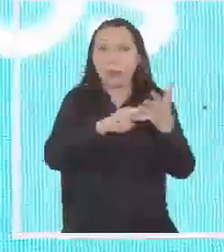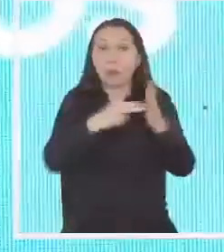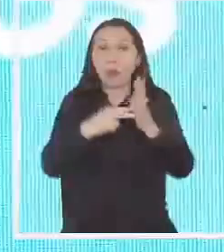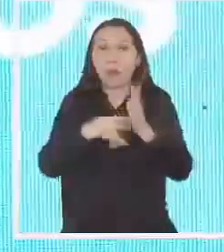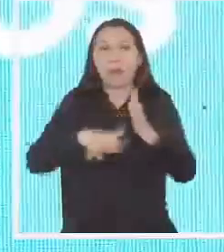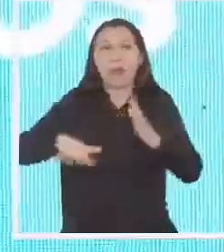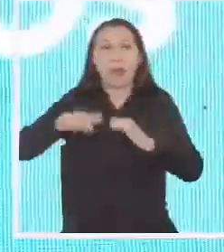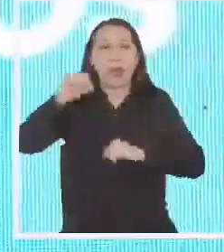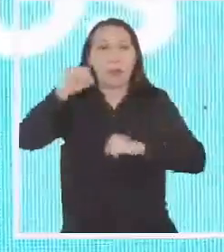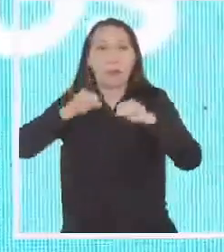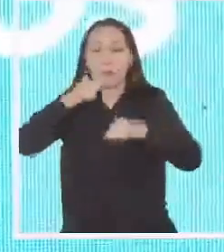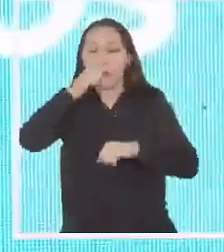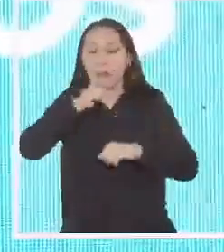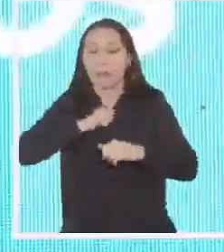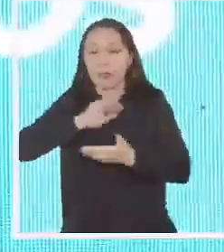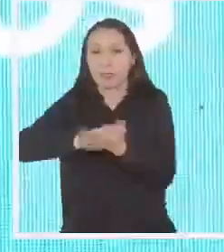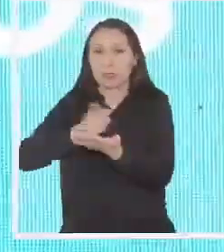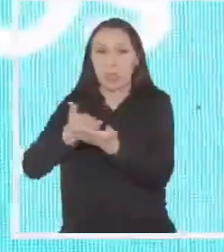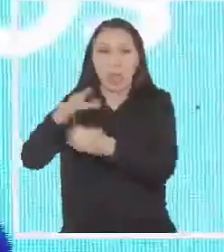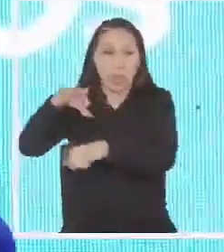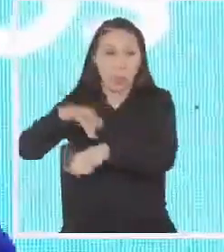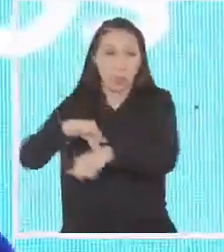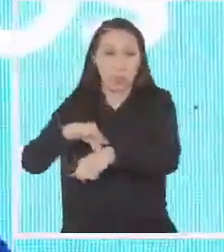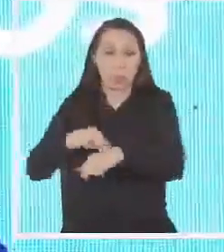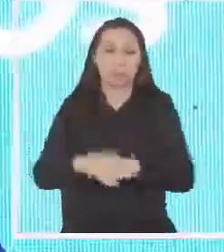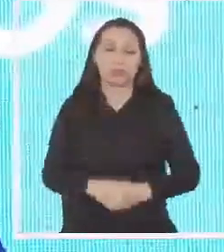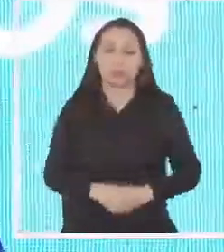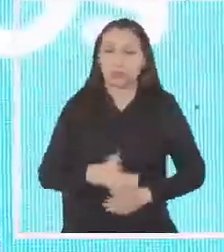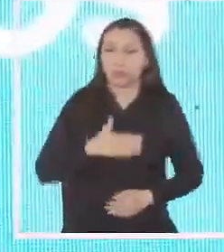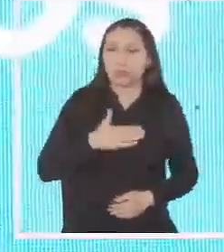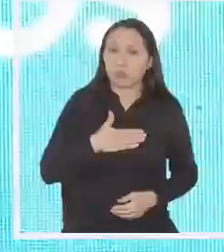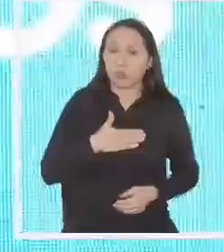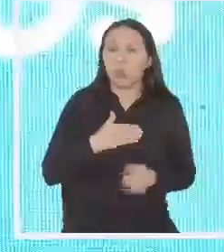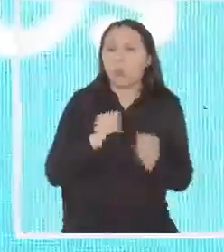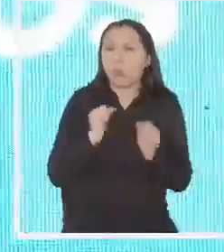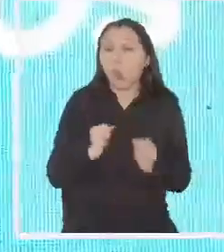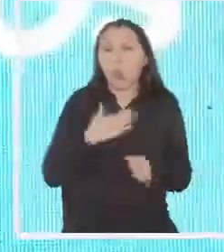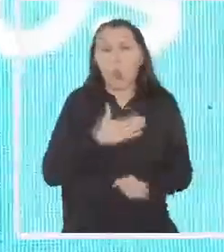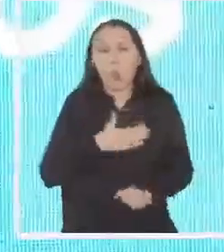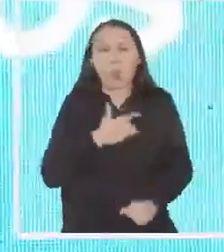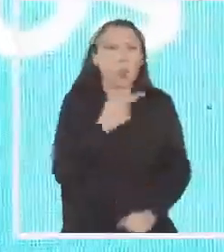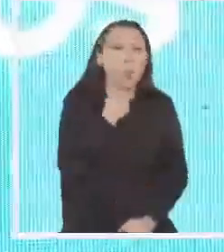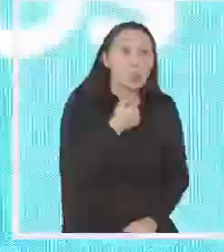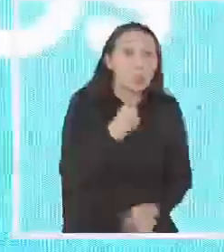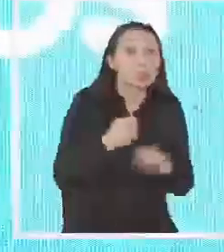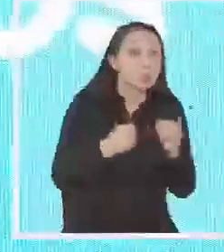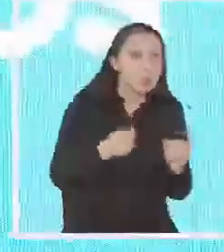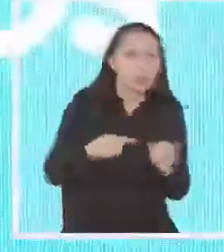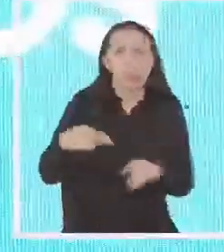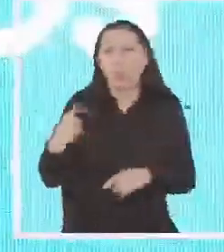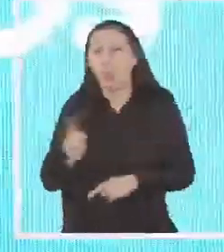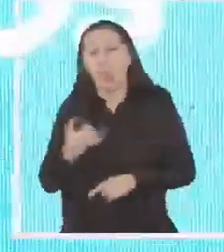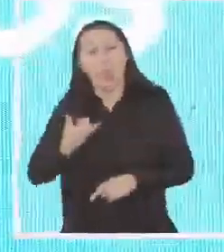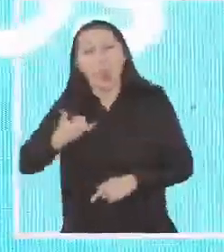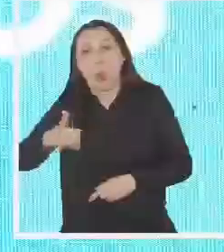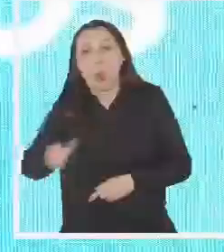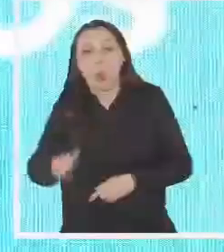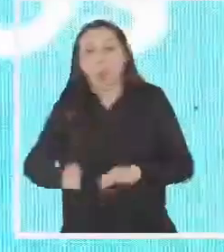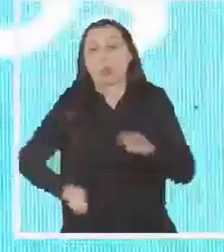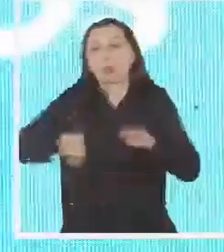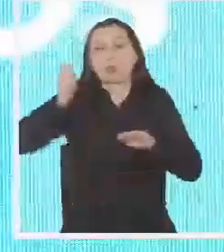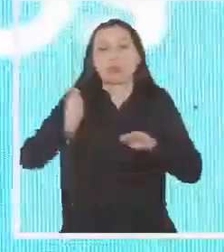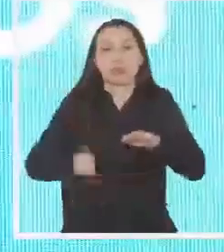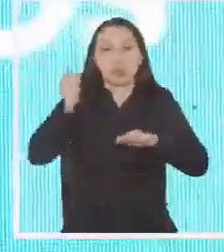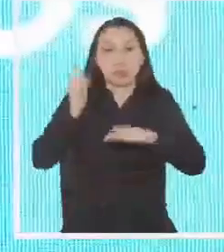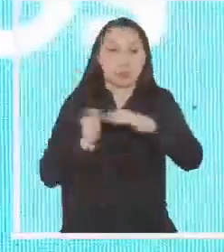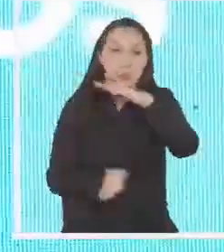del sector privado de la salud. A uno podrá gustarle o no gustarle el fallo de la